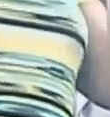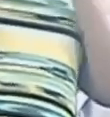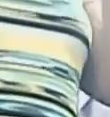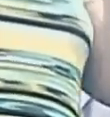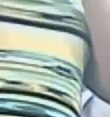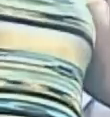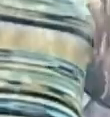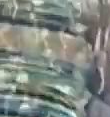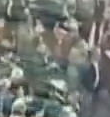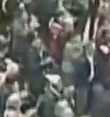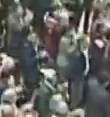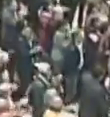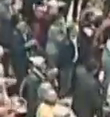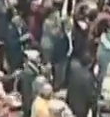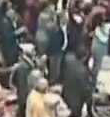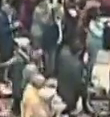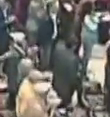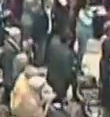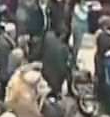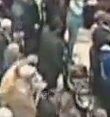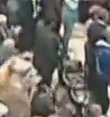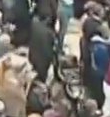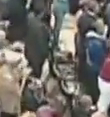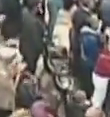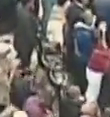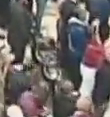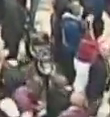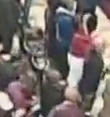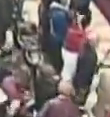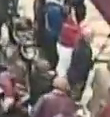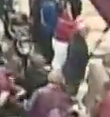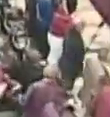de Venezuela, Tarek William Saab, ante la Asamblea Nacional Constituyente, destacaba.